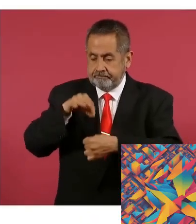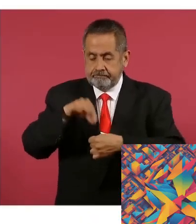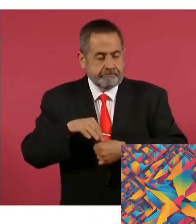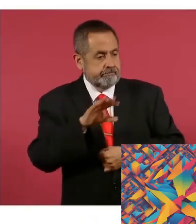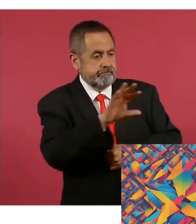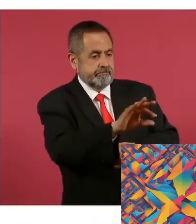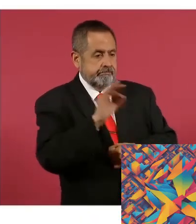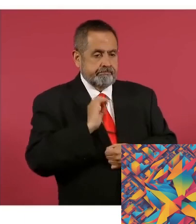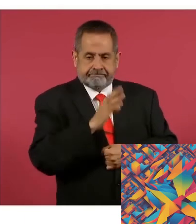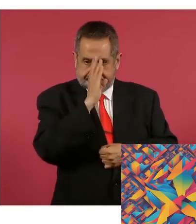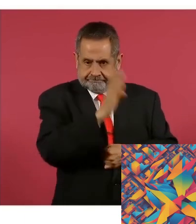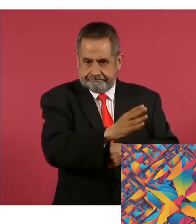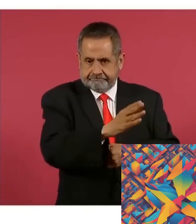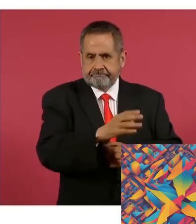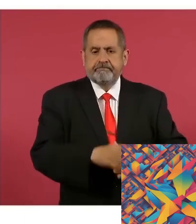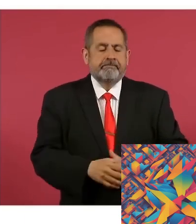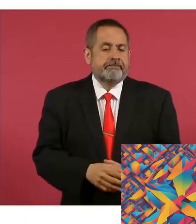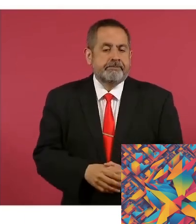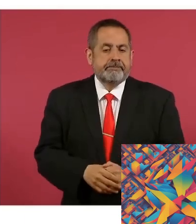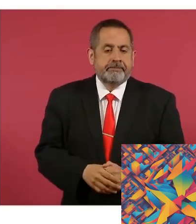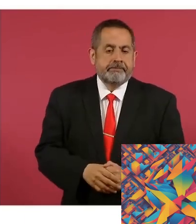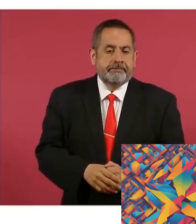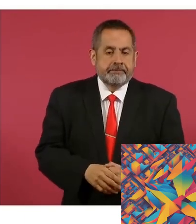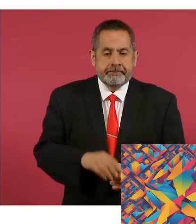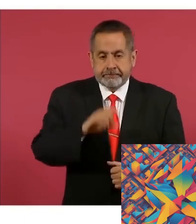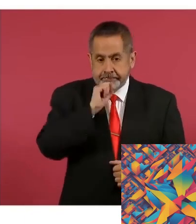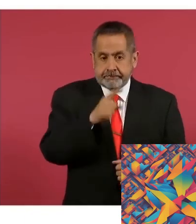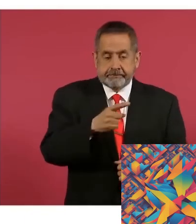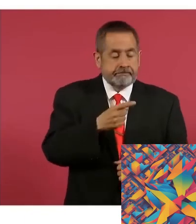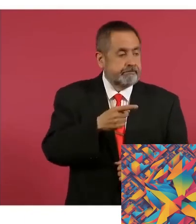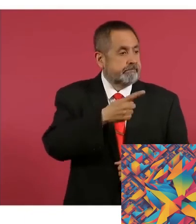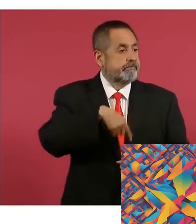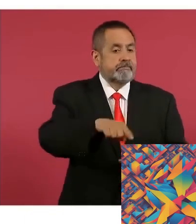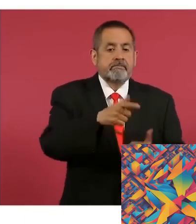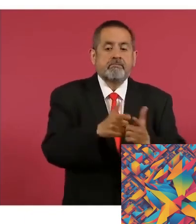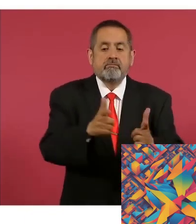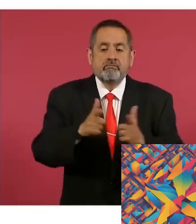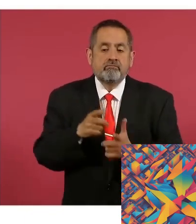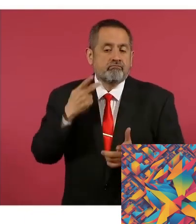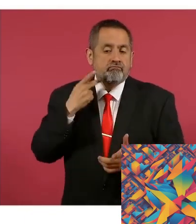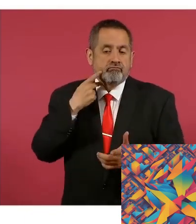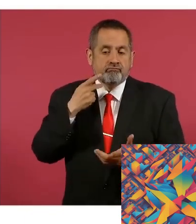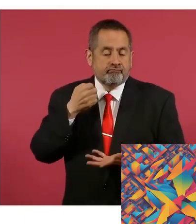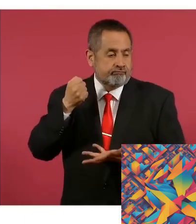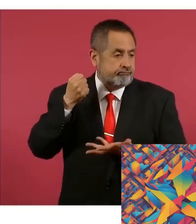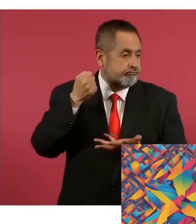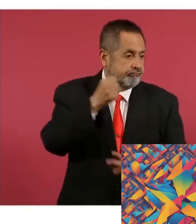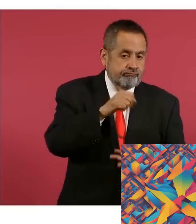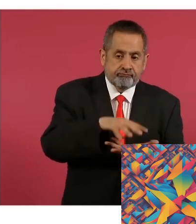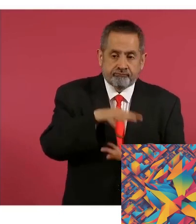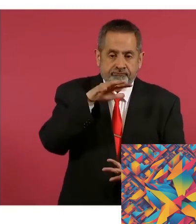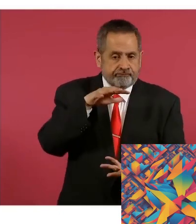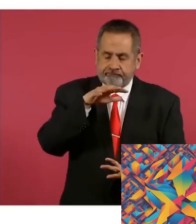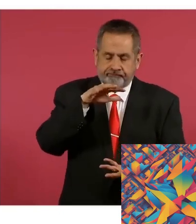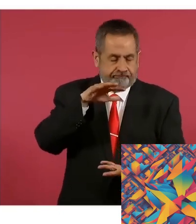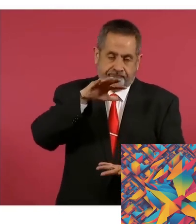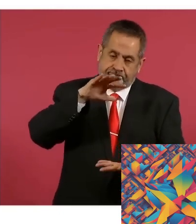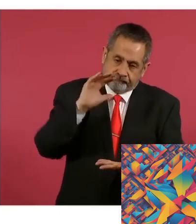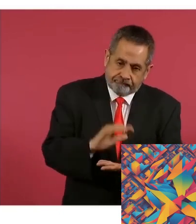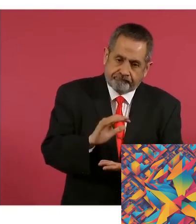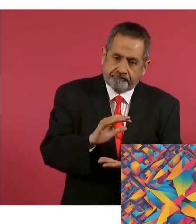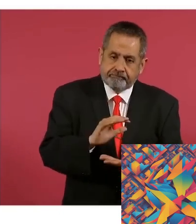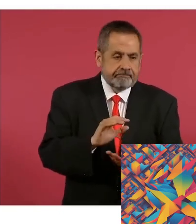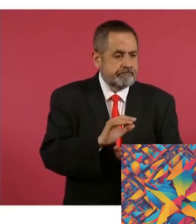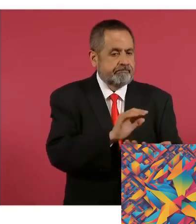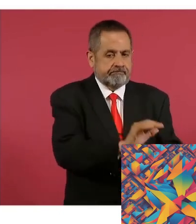Brugada, con su compromiso con la justicia social y la transformación, tienen un papel crucial que jugar. Ellas representan la nueva ola